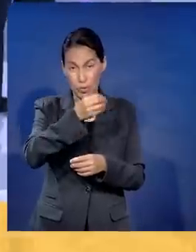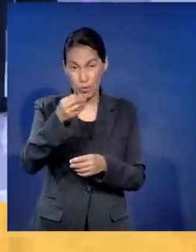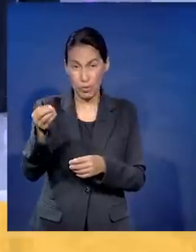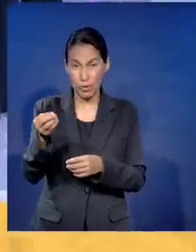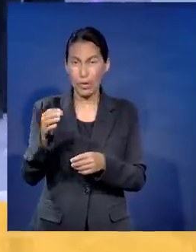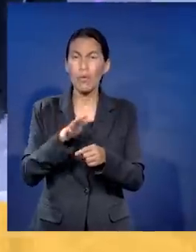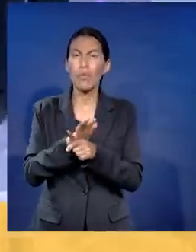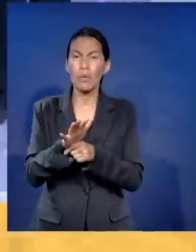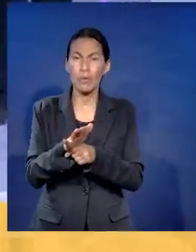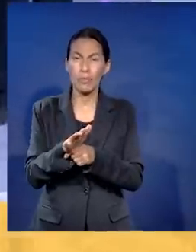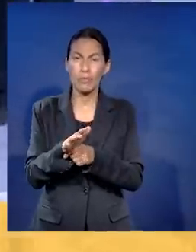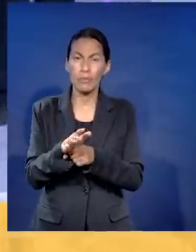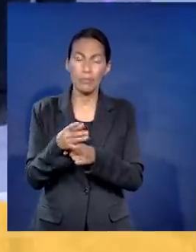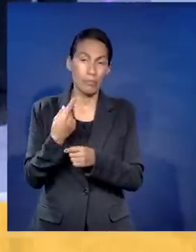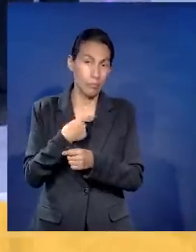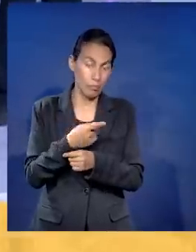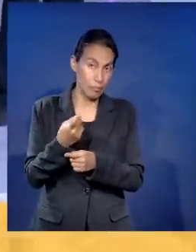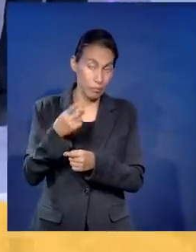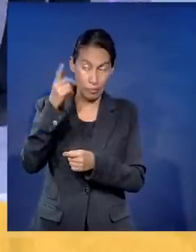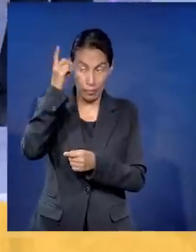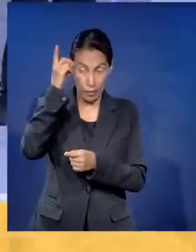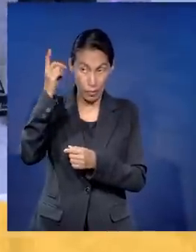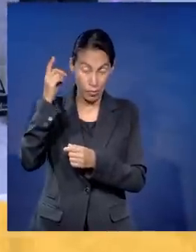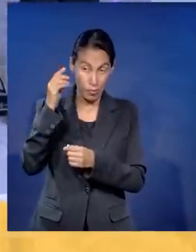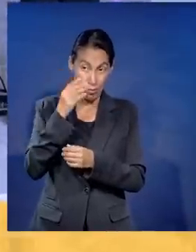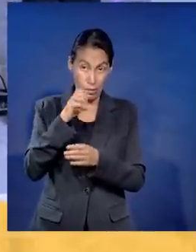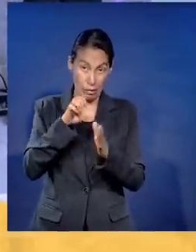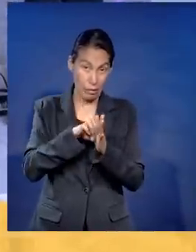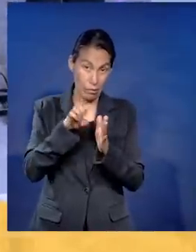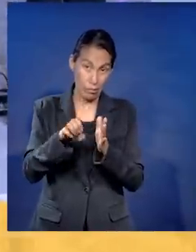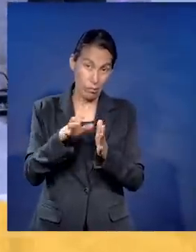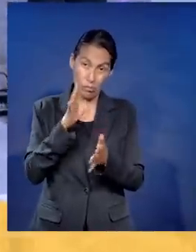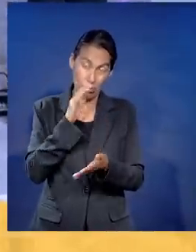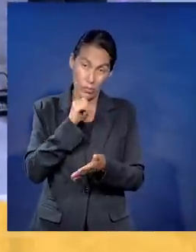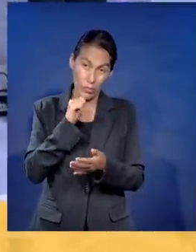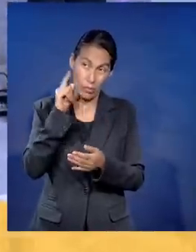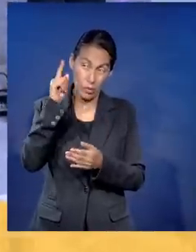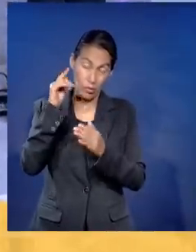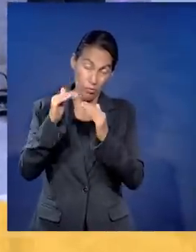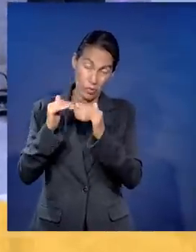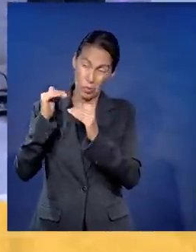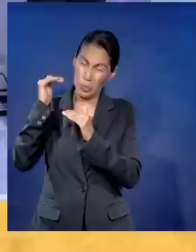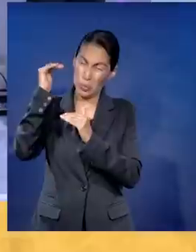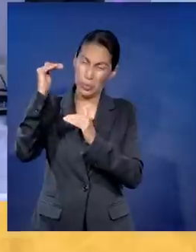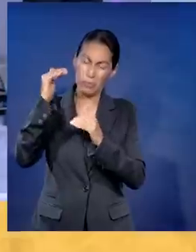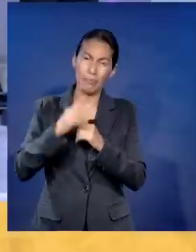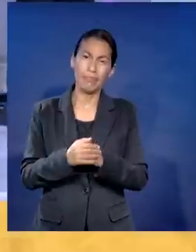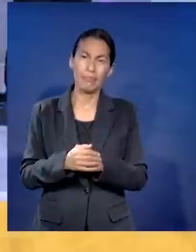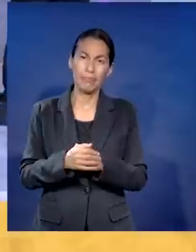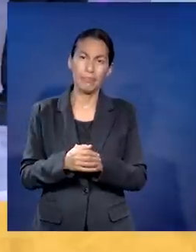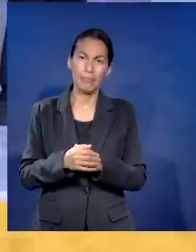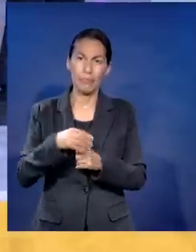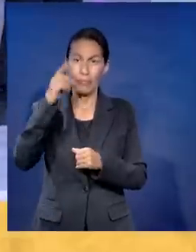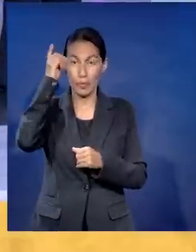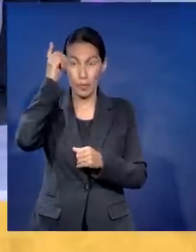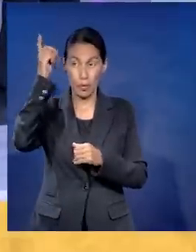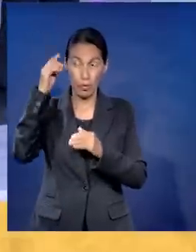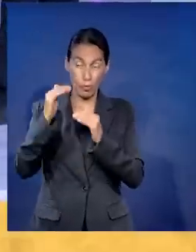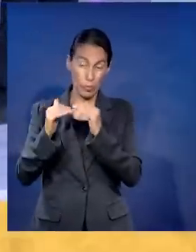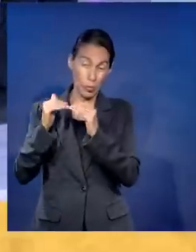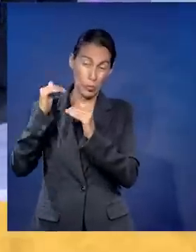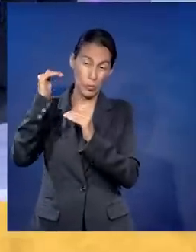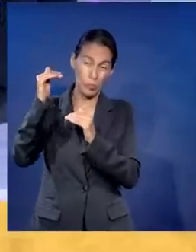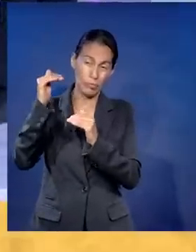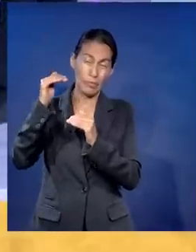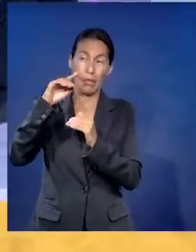ordenada por Dios por supuesto a Dios no lo vamos a ejemplificar él es Sublime no le vamos a poner un letrero ahora pero Dios es